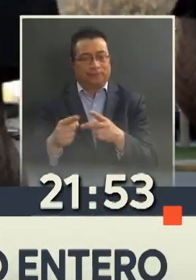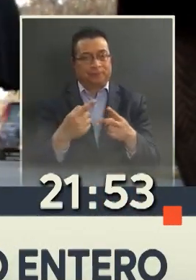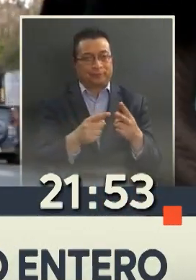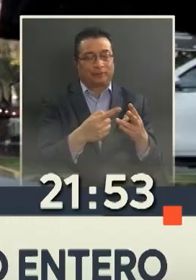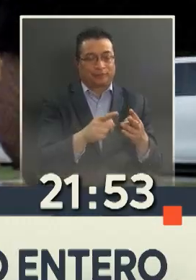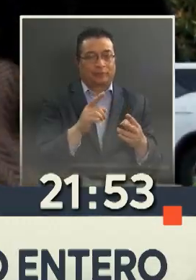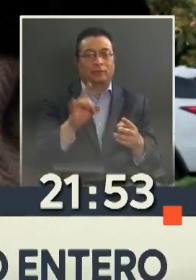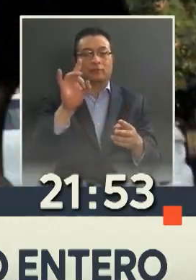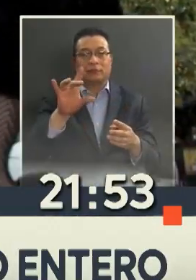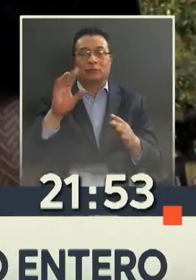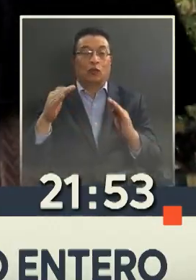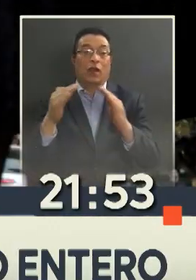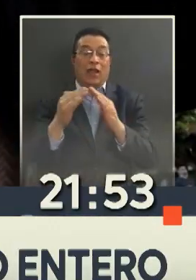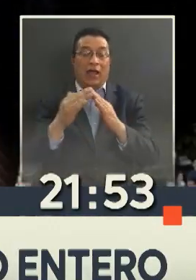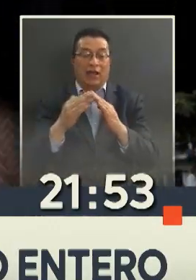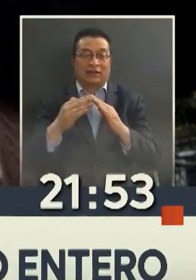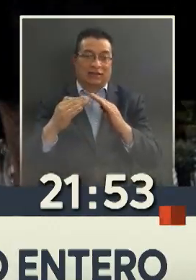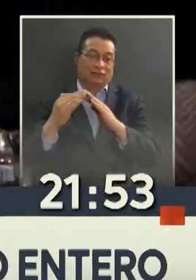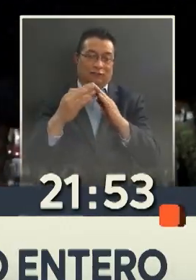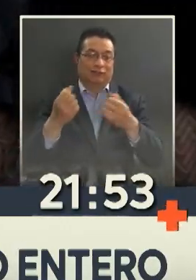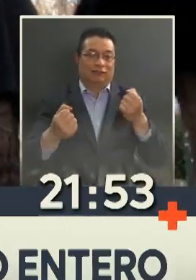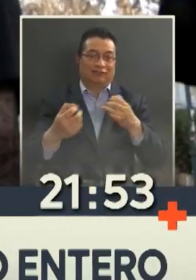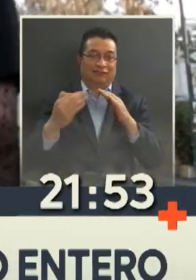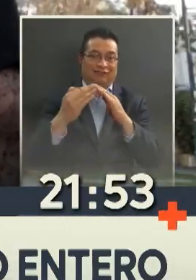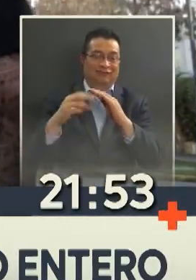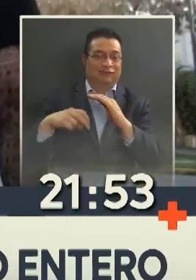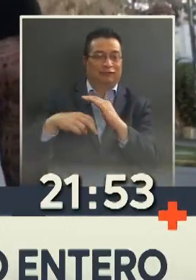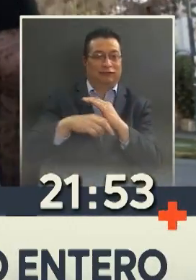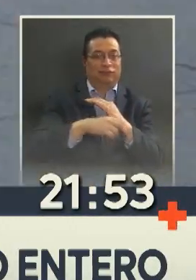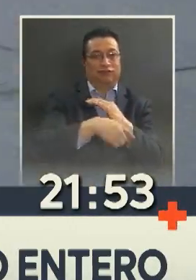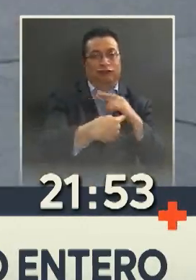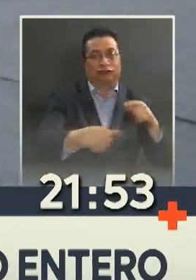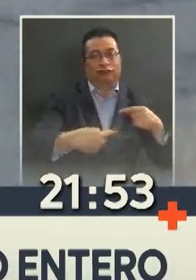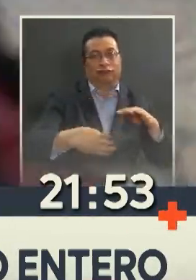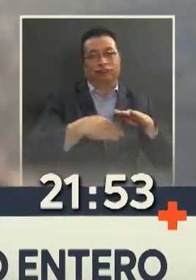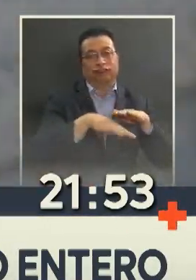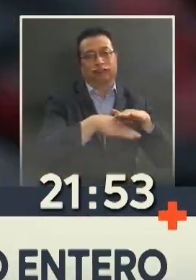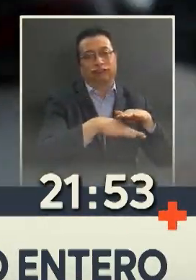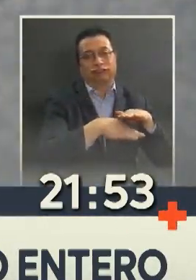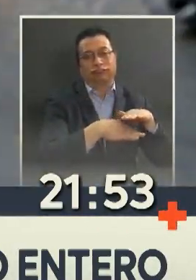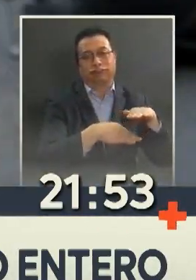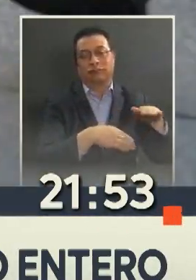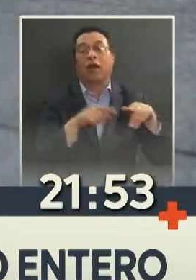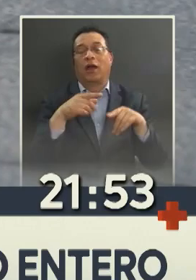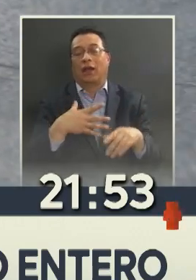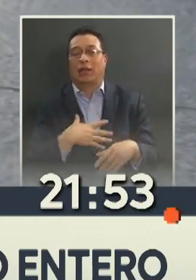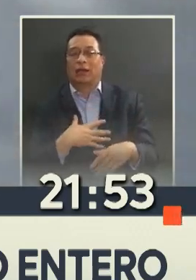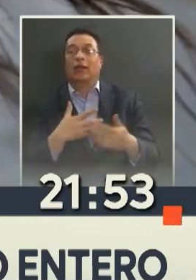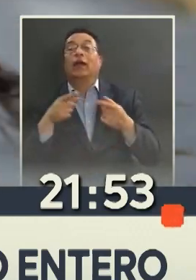en su casa, rodante. Intervenciones de baile y música que gustan a todo el que las ve.